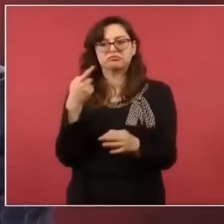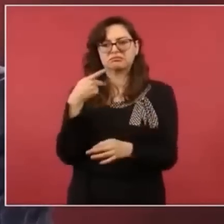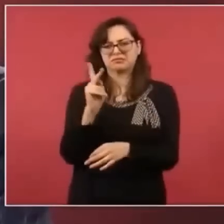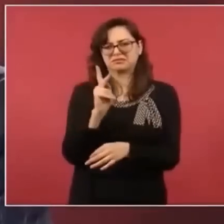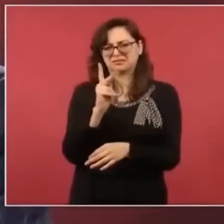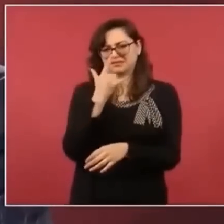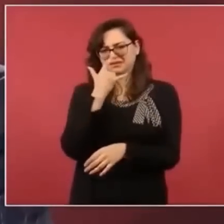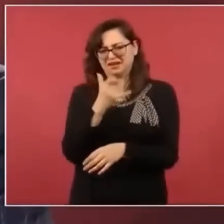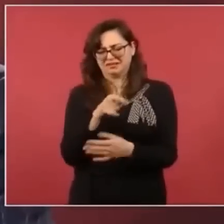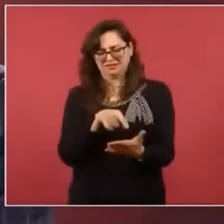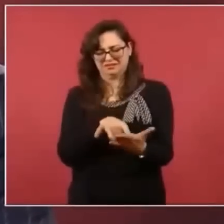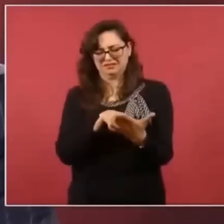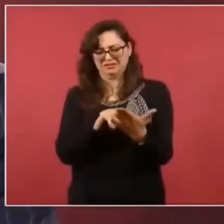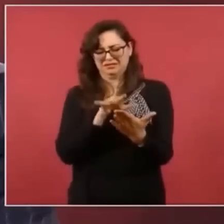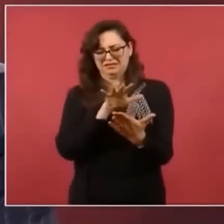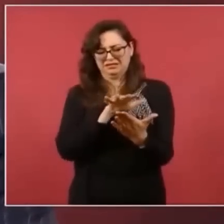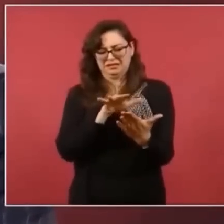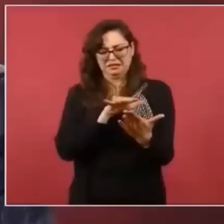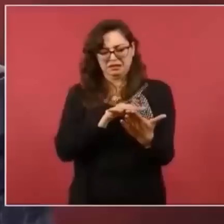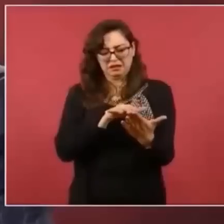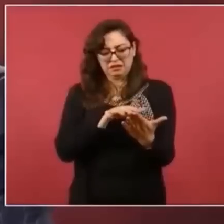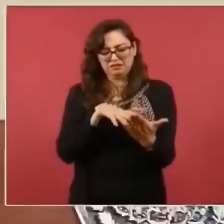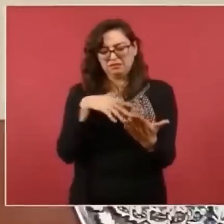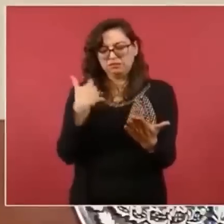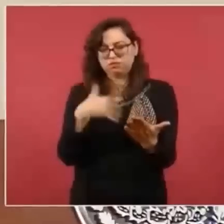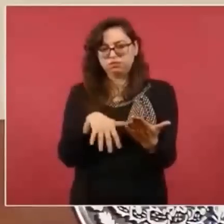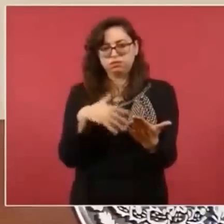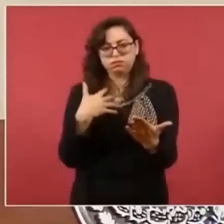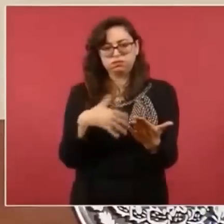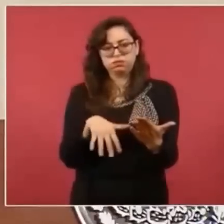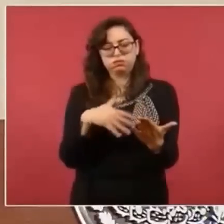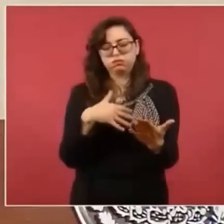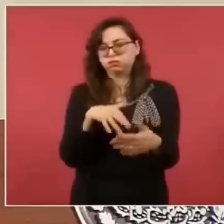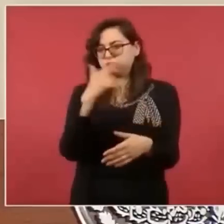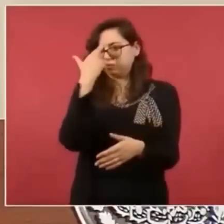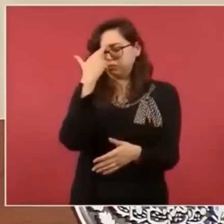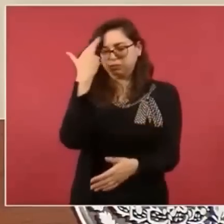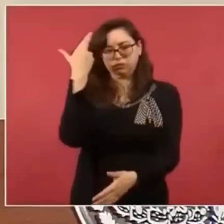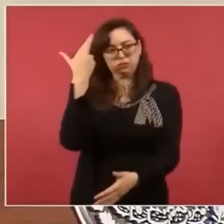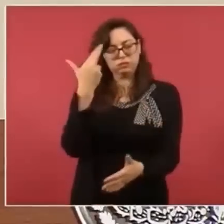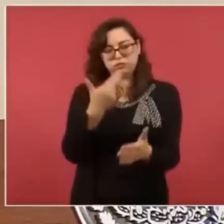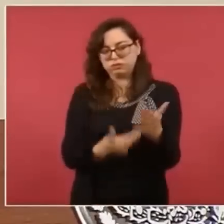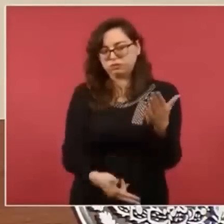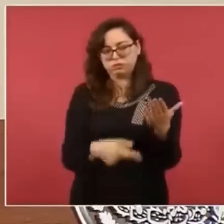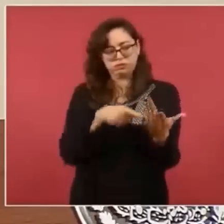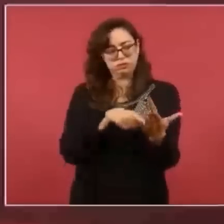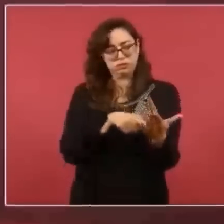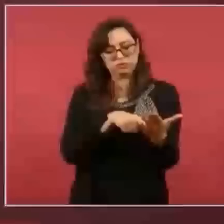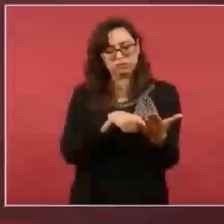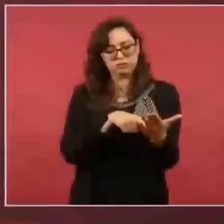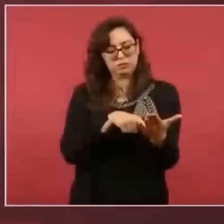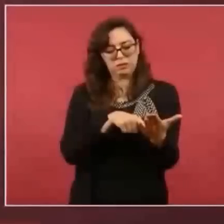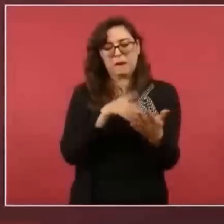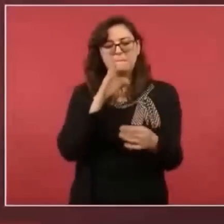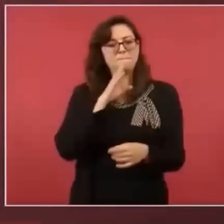completamente, ¿no? Una falta de respeto a las víctimas. Es decir, lo